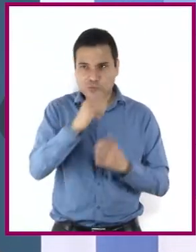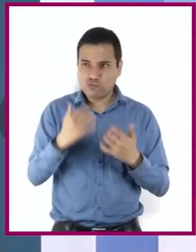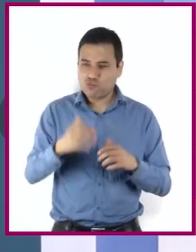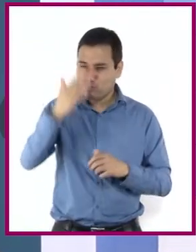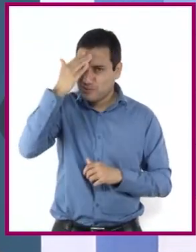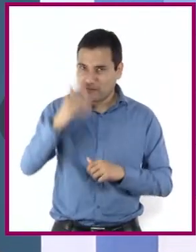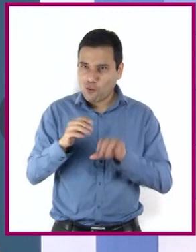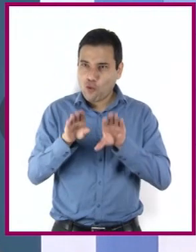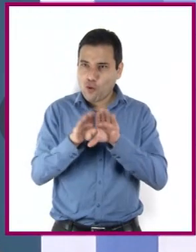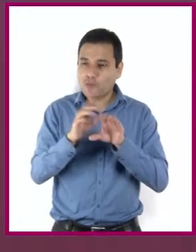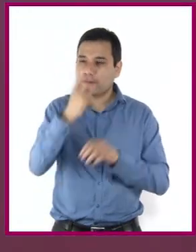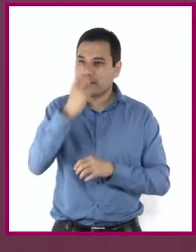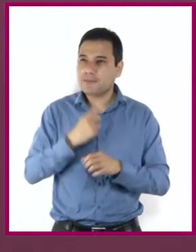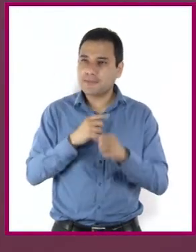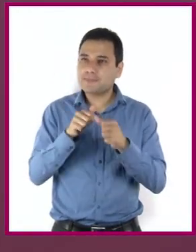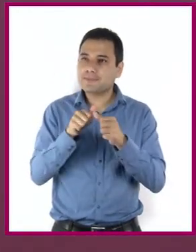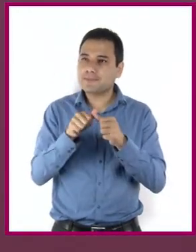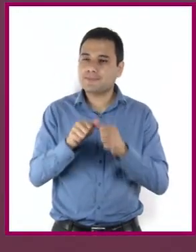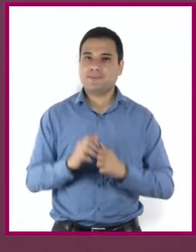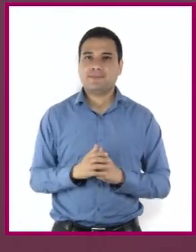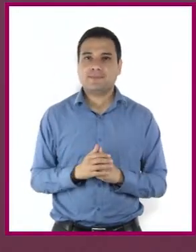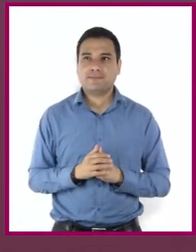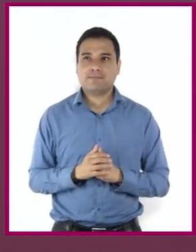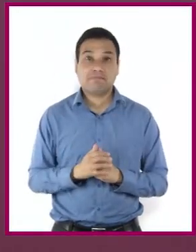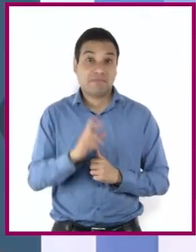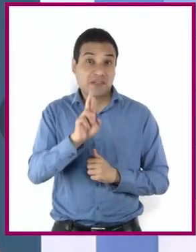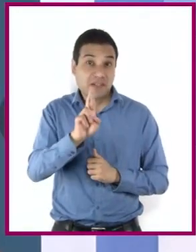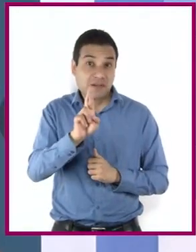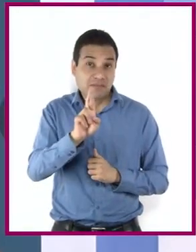favor, dime una letra. ¿La R?